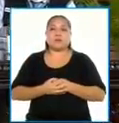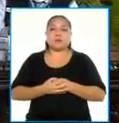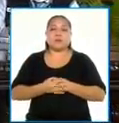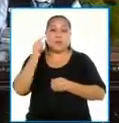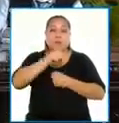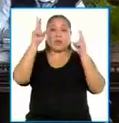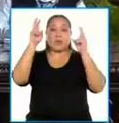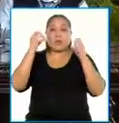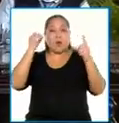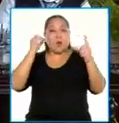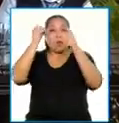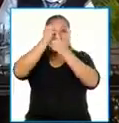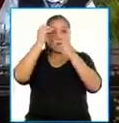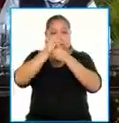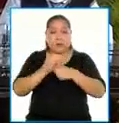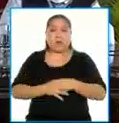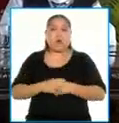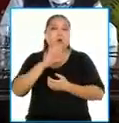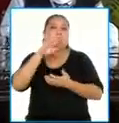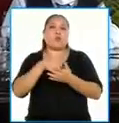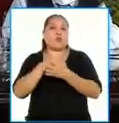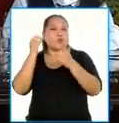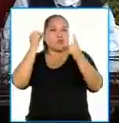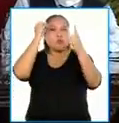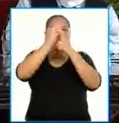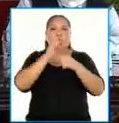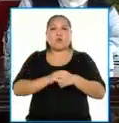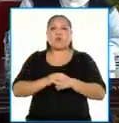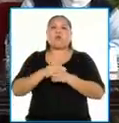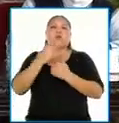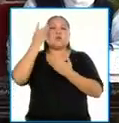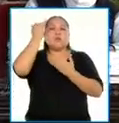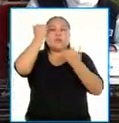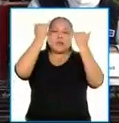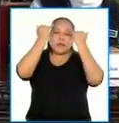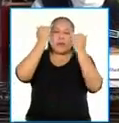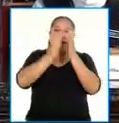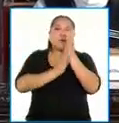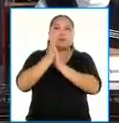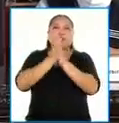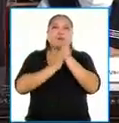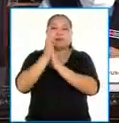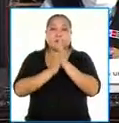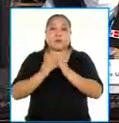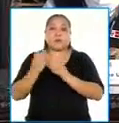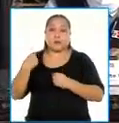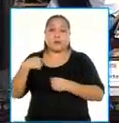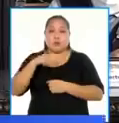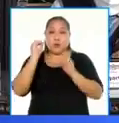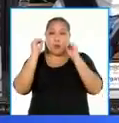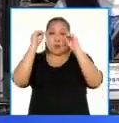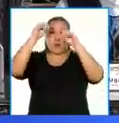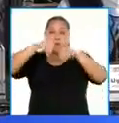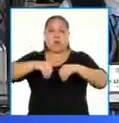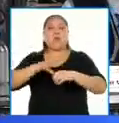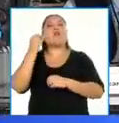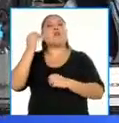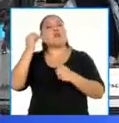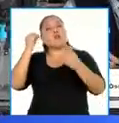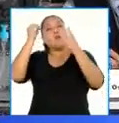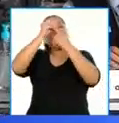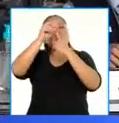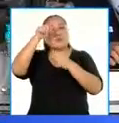Sobre el tema de la meta, como toda meta, es una meta aspiracional. Es algo que nos hemos planteado. ¿Y para qué nos planteamos